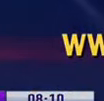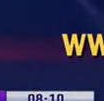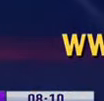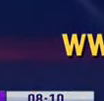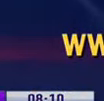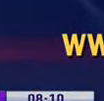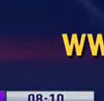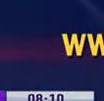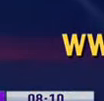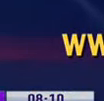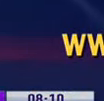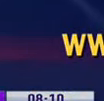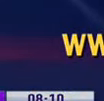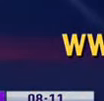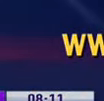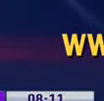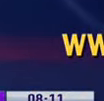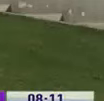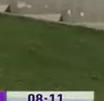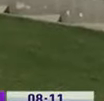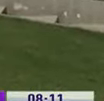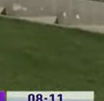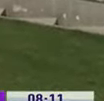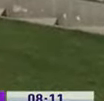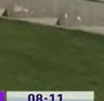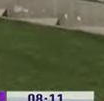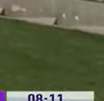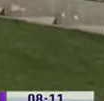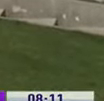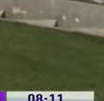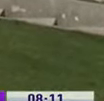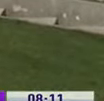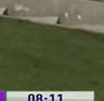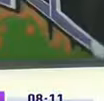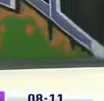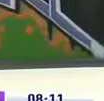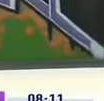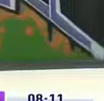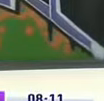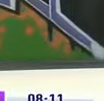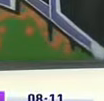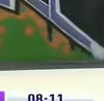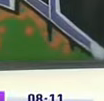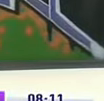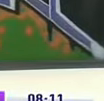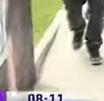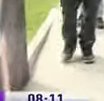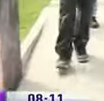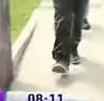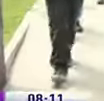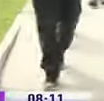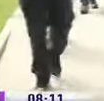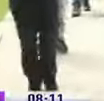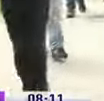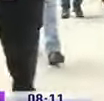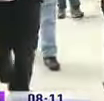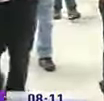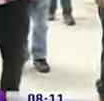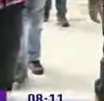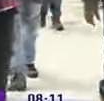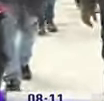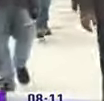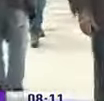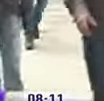www.quitocultura.com o por medio de las administraciones zonales. Sumemos esfuerzos por una capital limpia sin grafitis. Informó